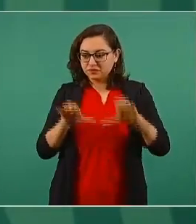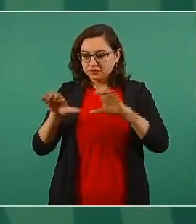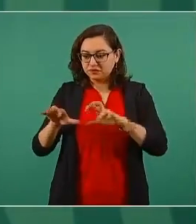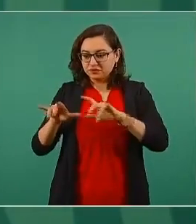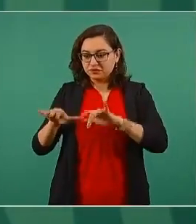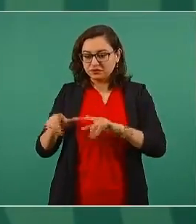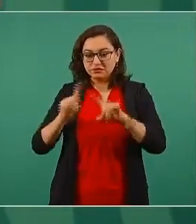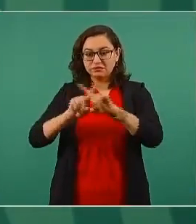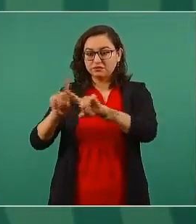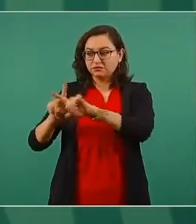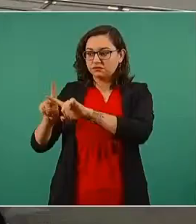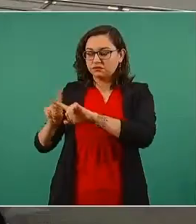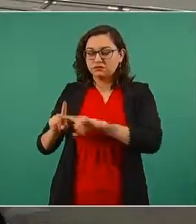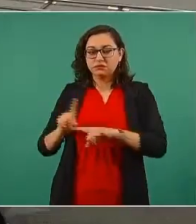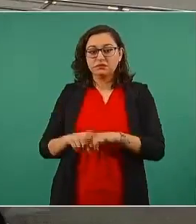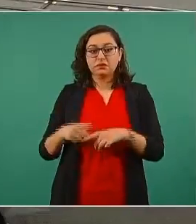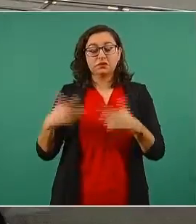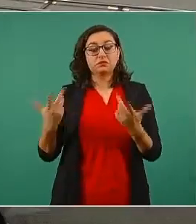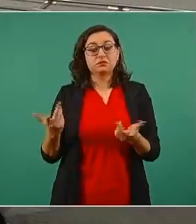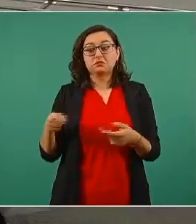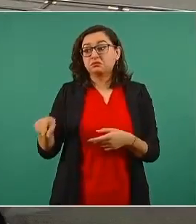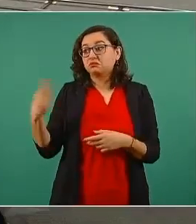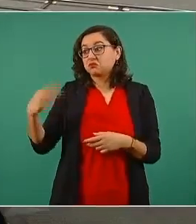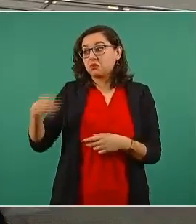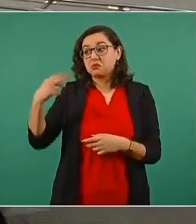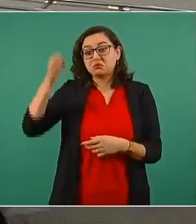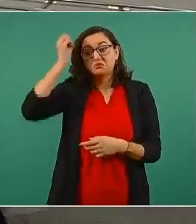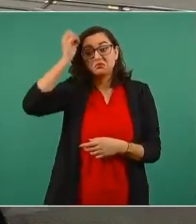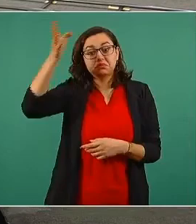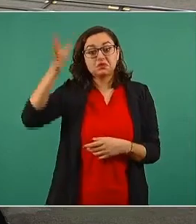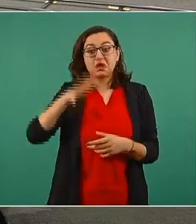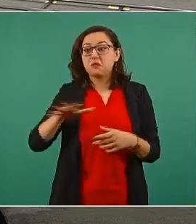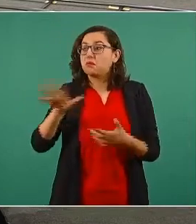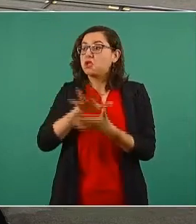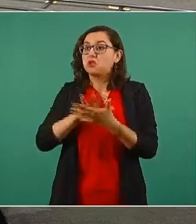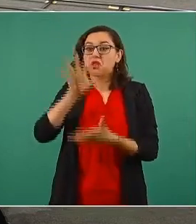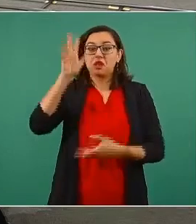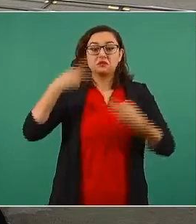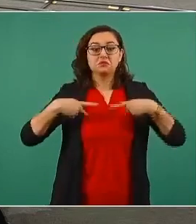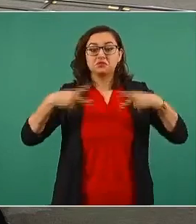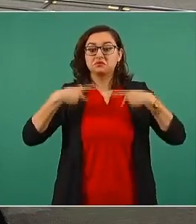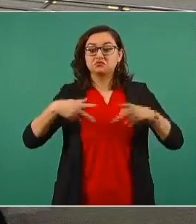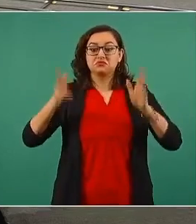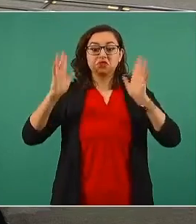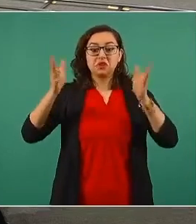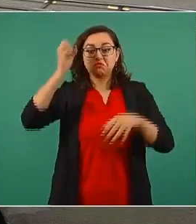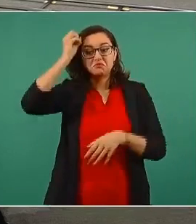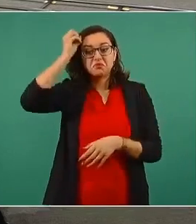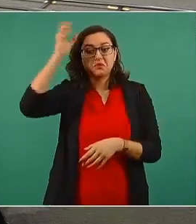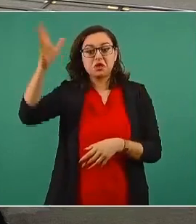tan importante que ni sabemos cómo se llamaba. La gente ni sabía,